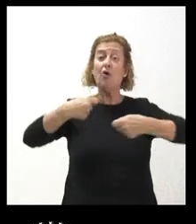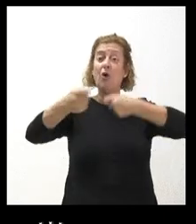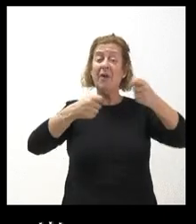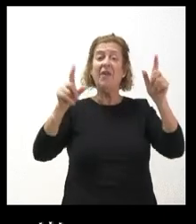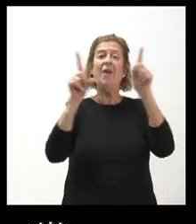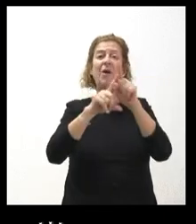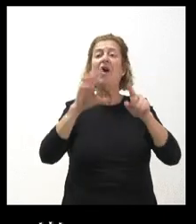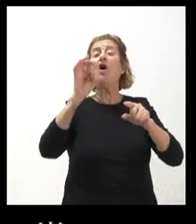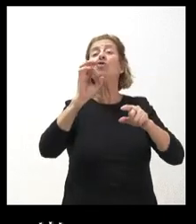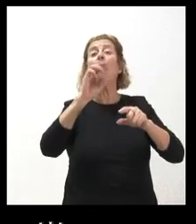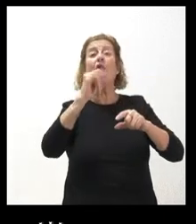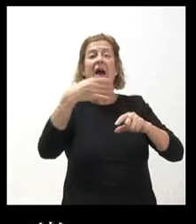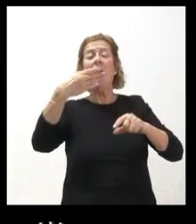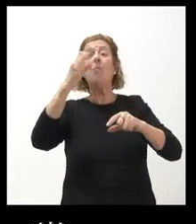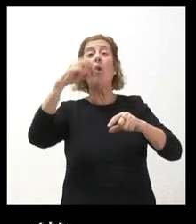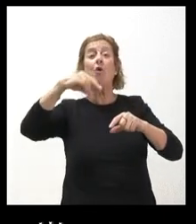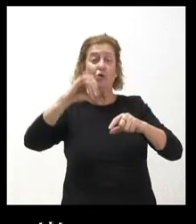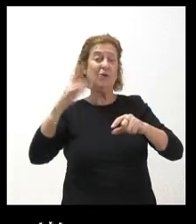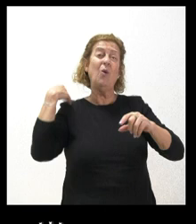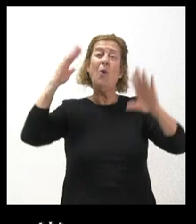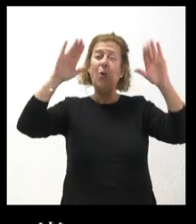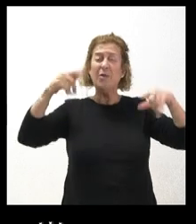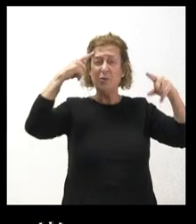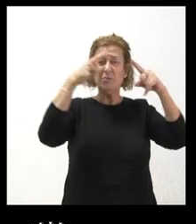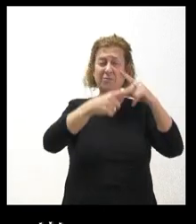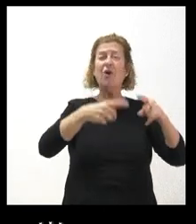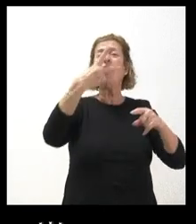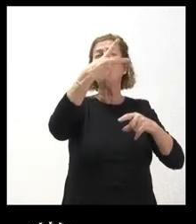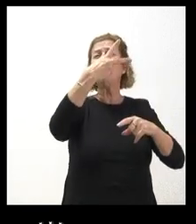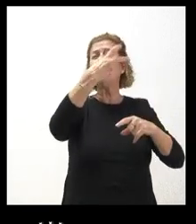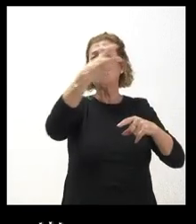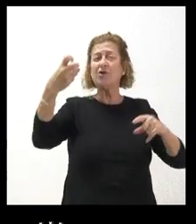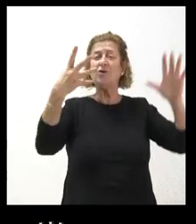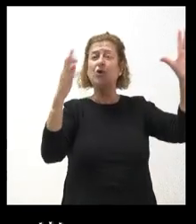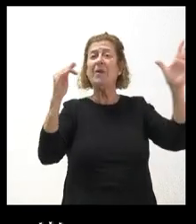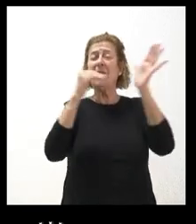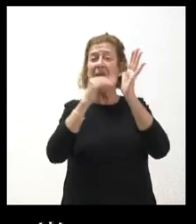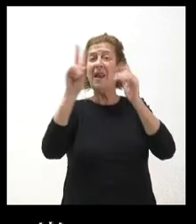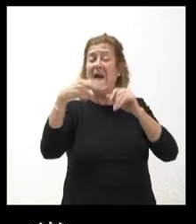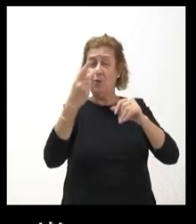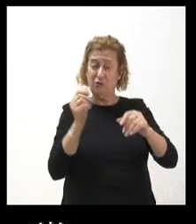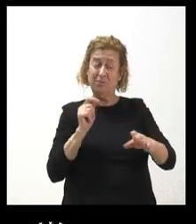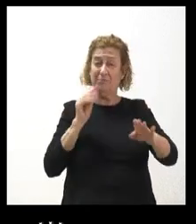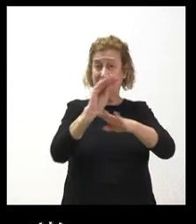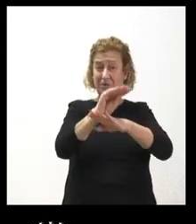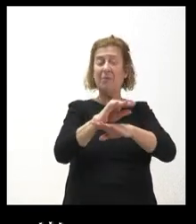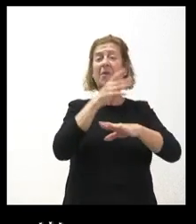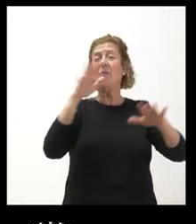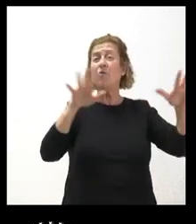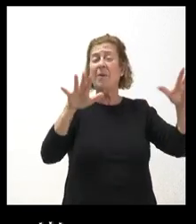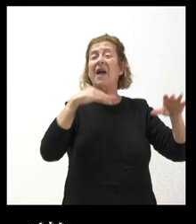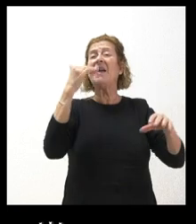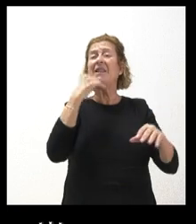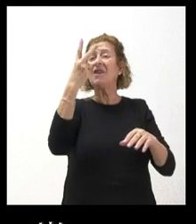abonos que en su última convocatoria destinaron 000 eur de inversión movilizando un total cercano a los